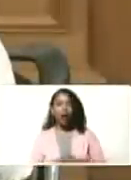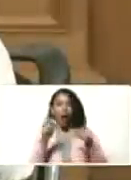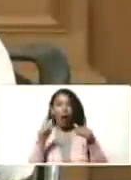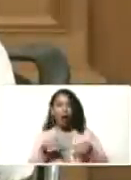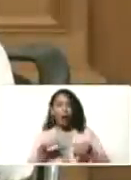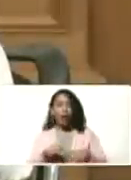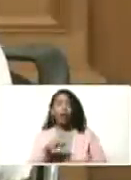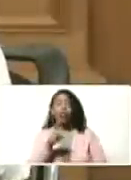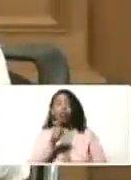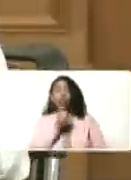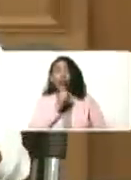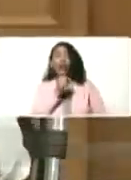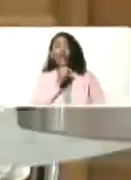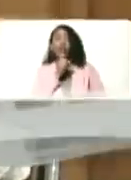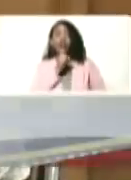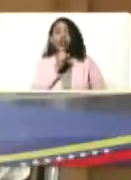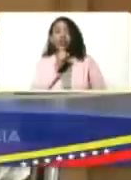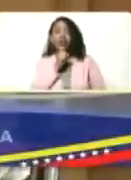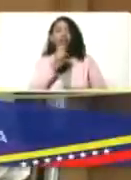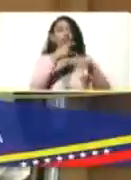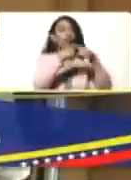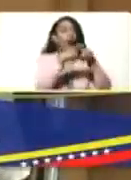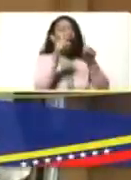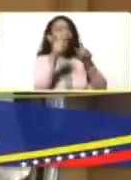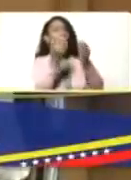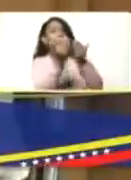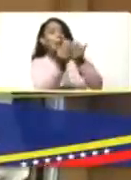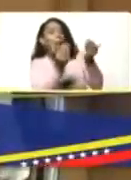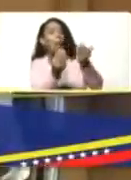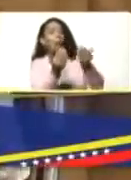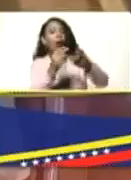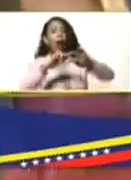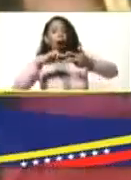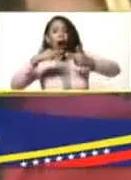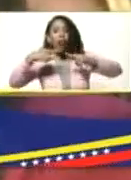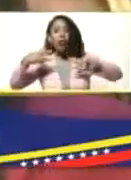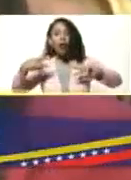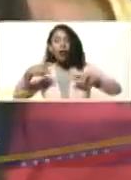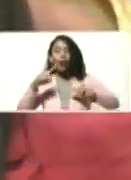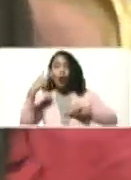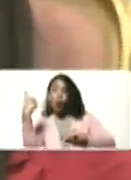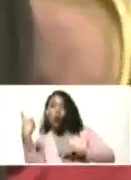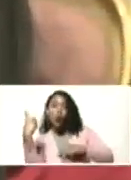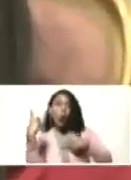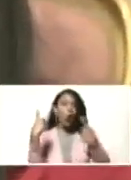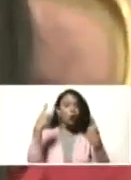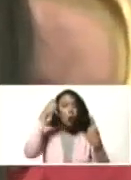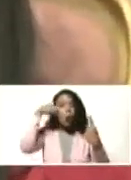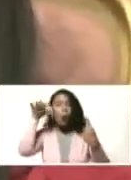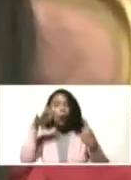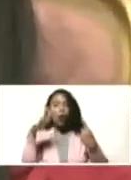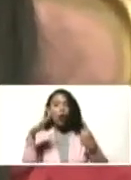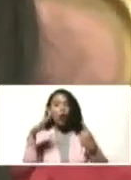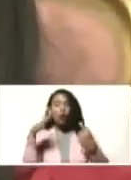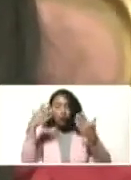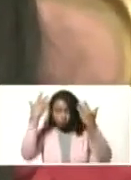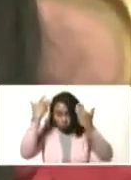Es difícil diferenciar genes de uno y otro pueblo, somos lo mismo.